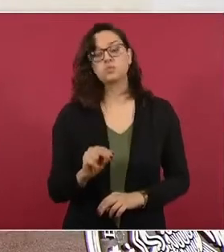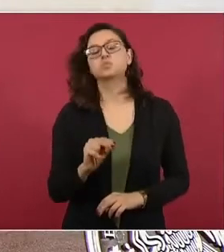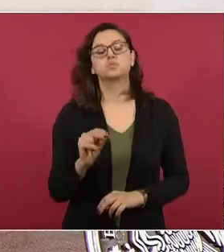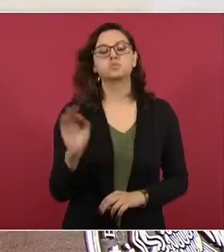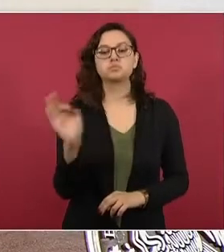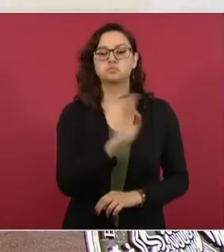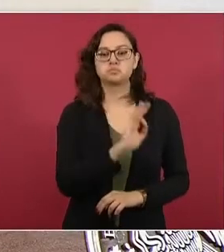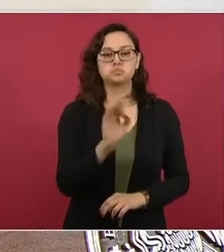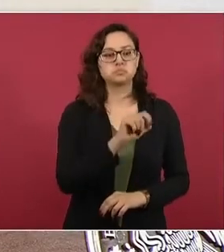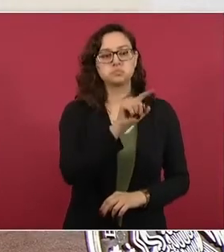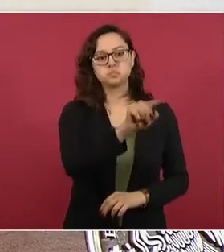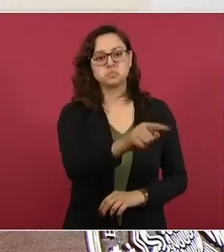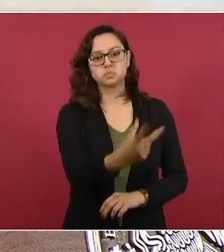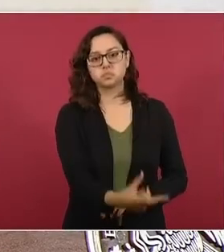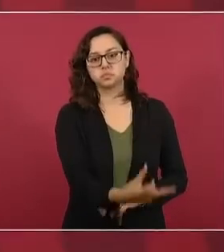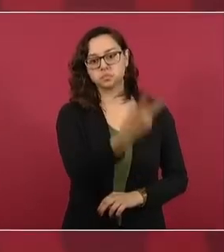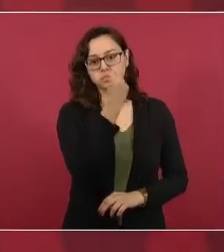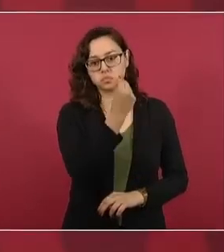proceder